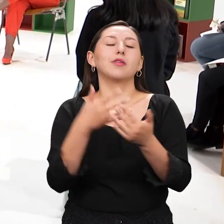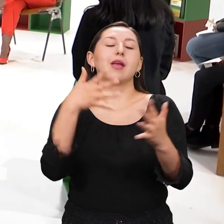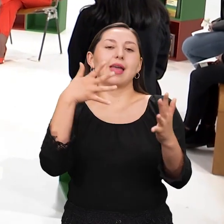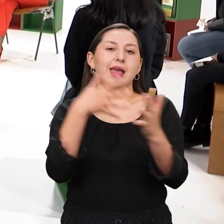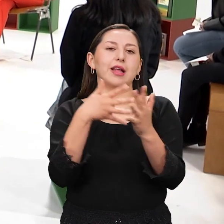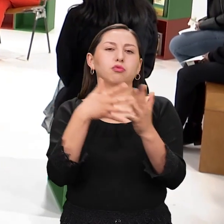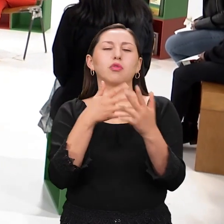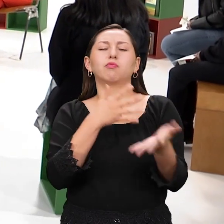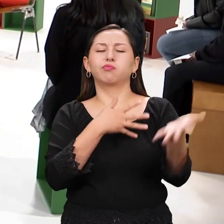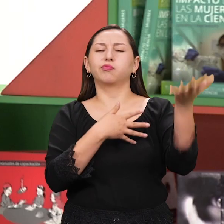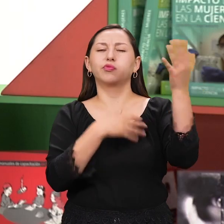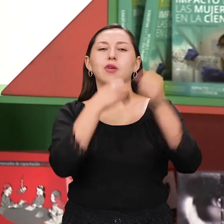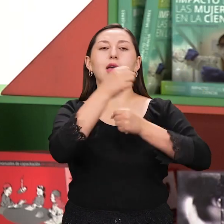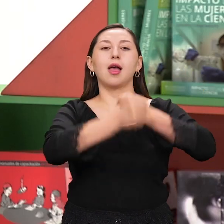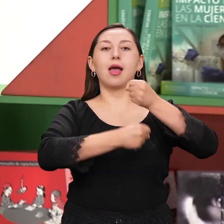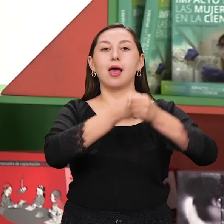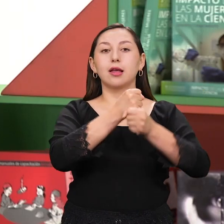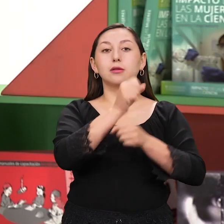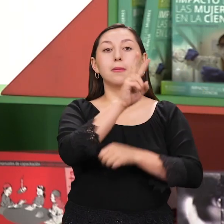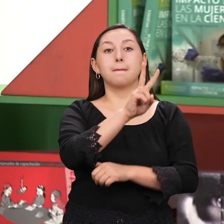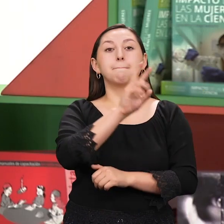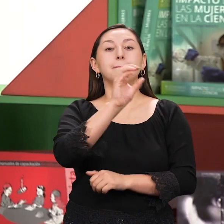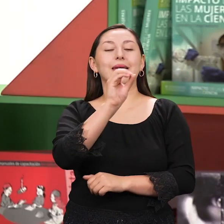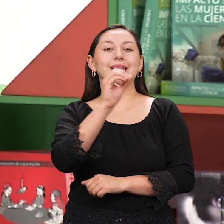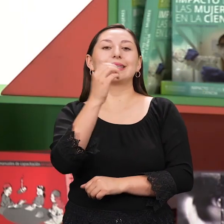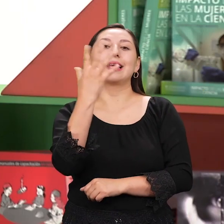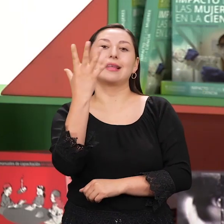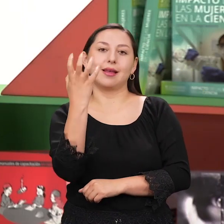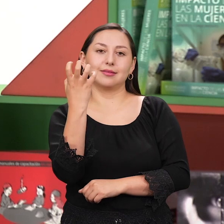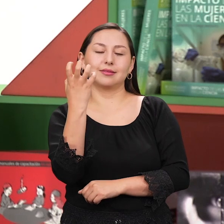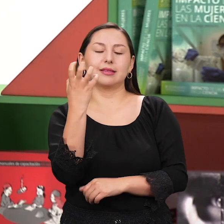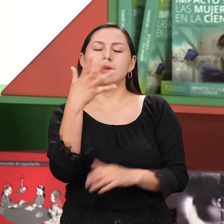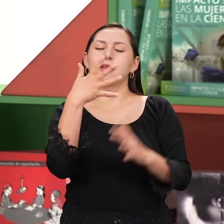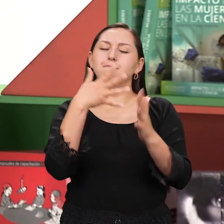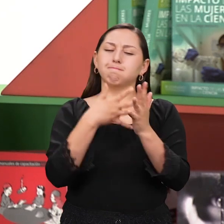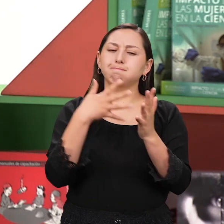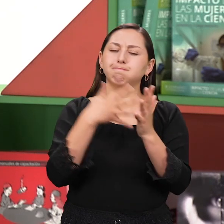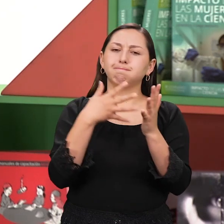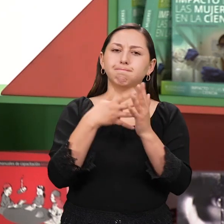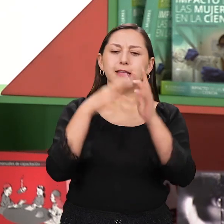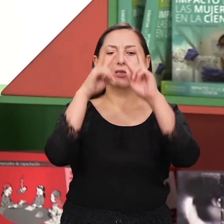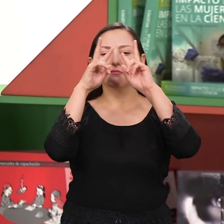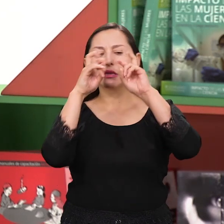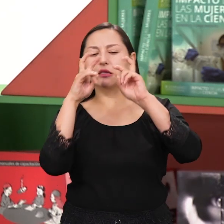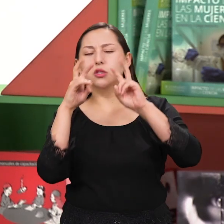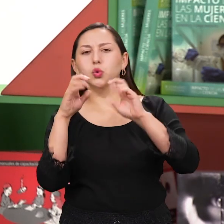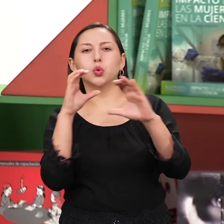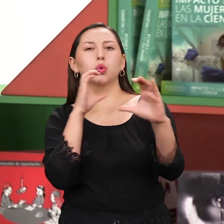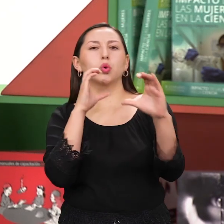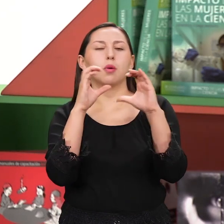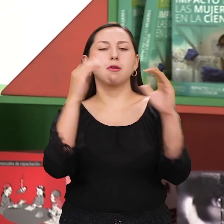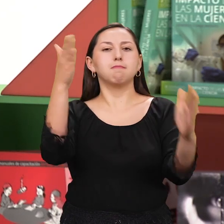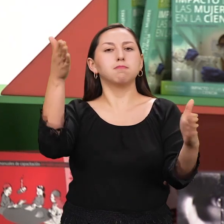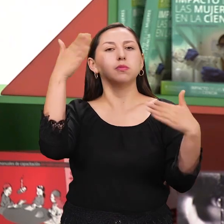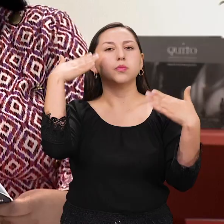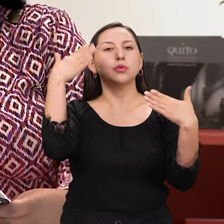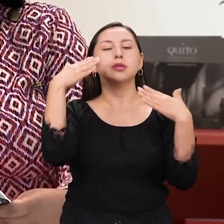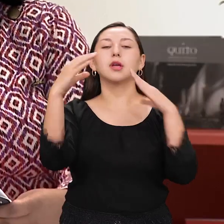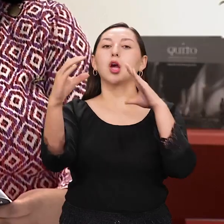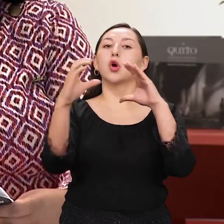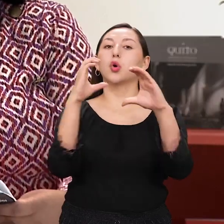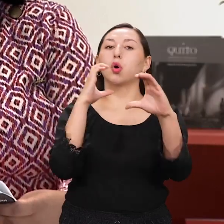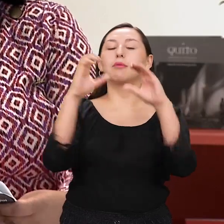doctorado en el 2015. Antes de ello, me interesaba muchísimo estudiar la comunicación política, la comunicación